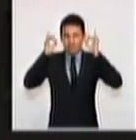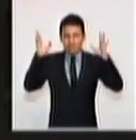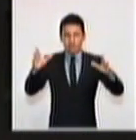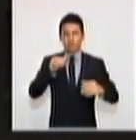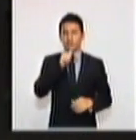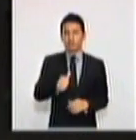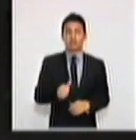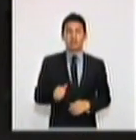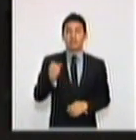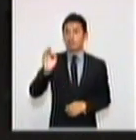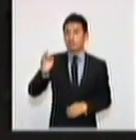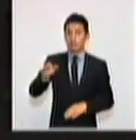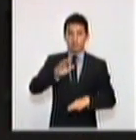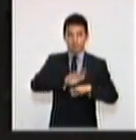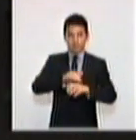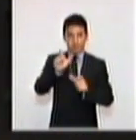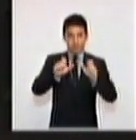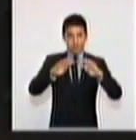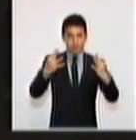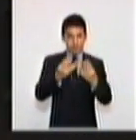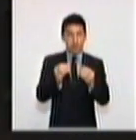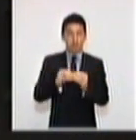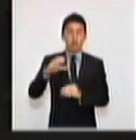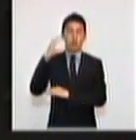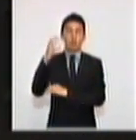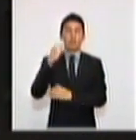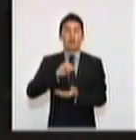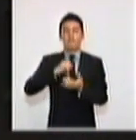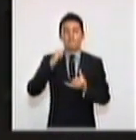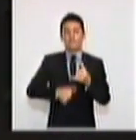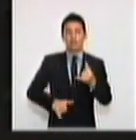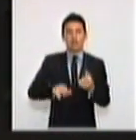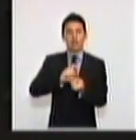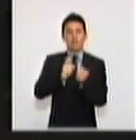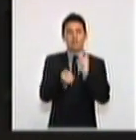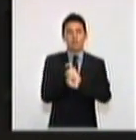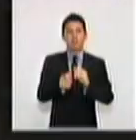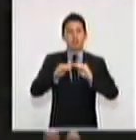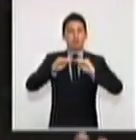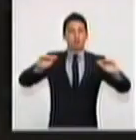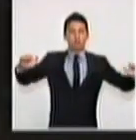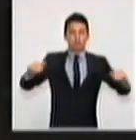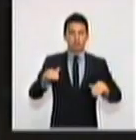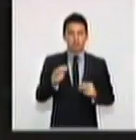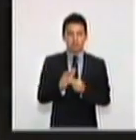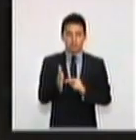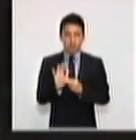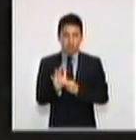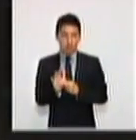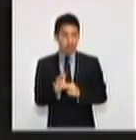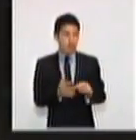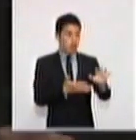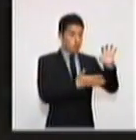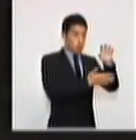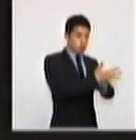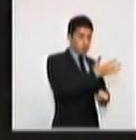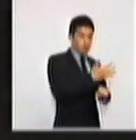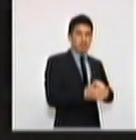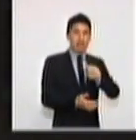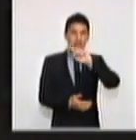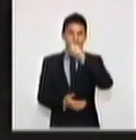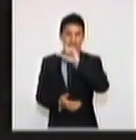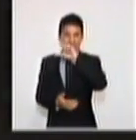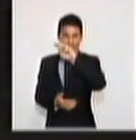nos dijeron senadores y colombianos que al final la reforma iba a ser neutra, es decir, que lo que le bajaban a los Carlos Slim